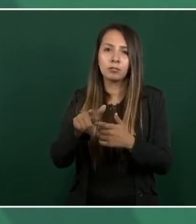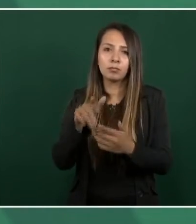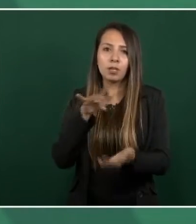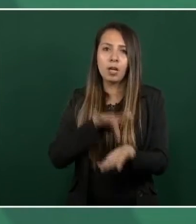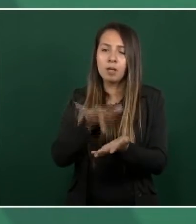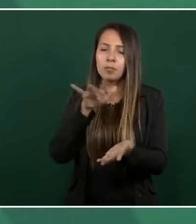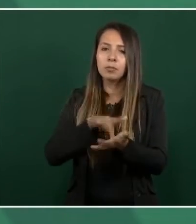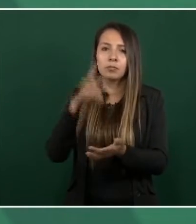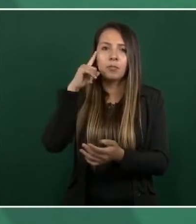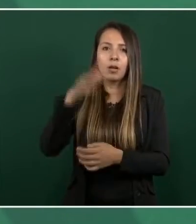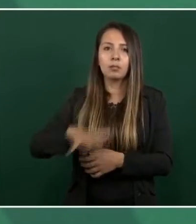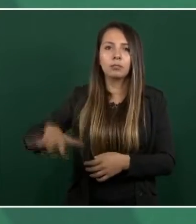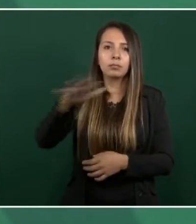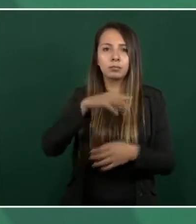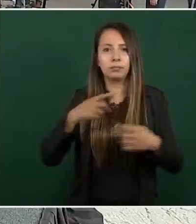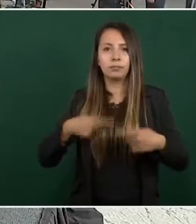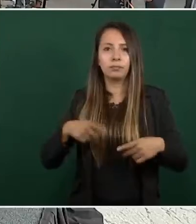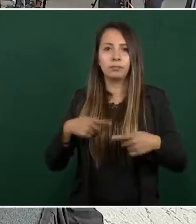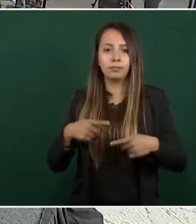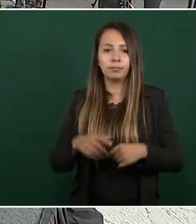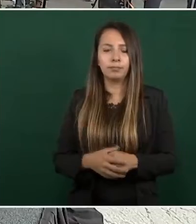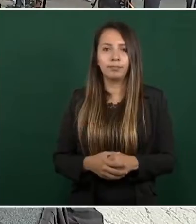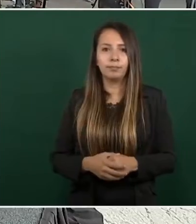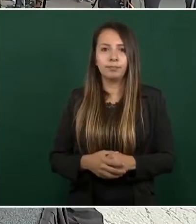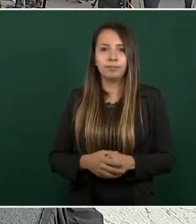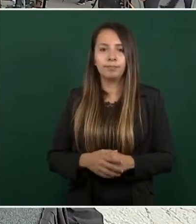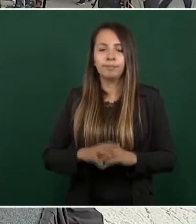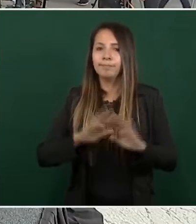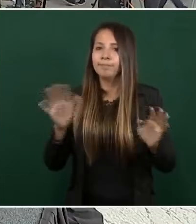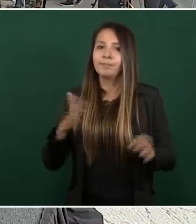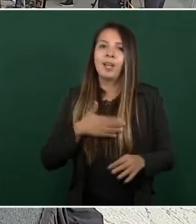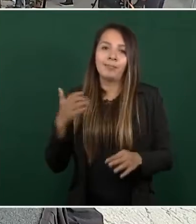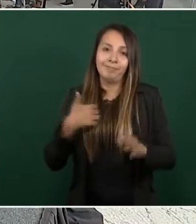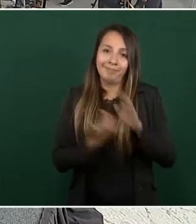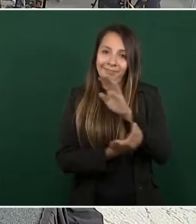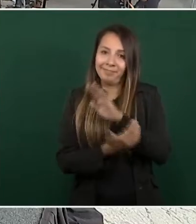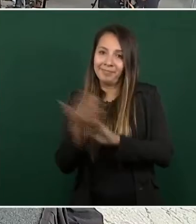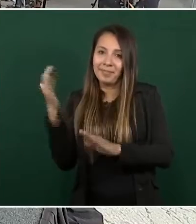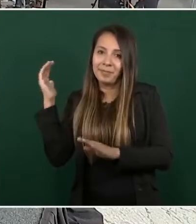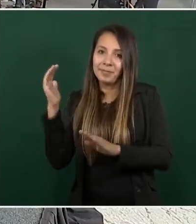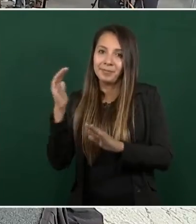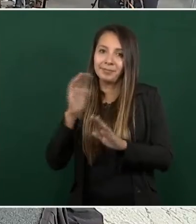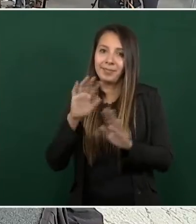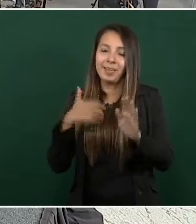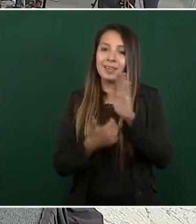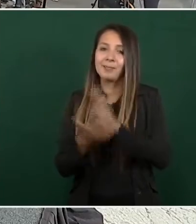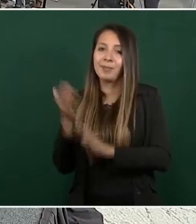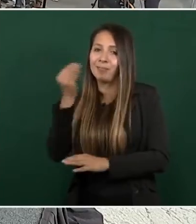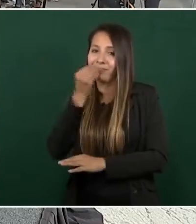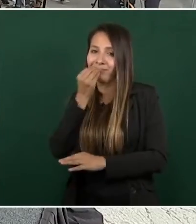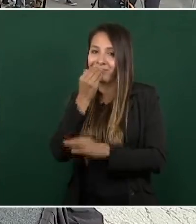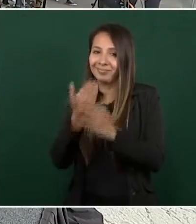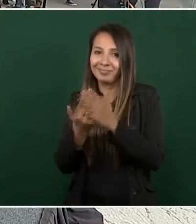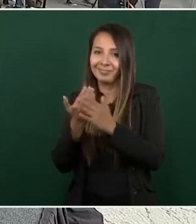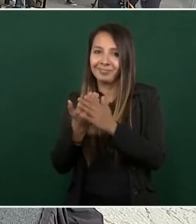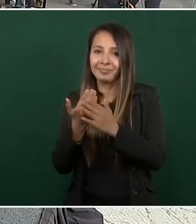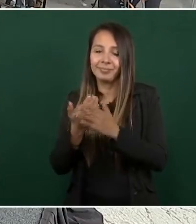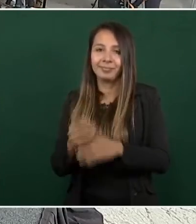a la gente. Bueno, ya nos vamos. Vamos a desayunar.